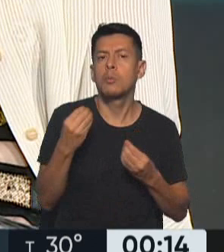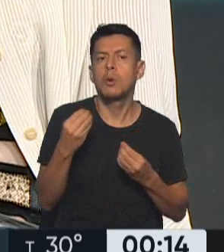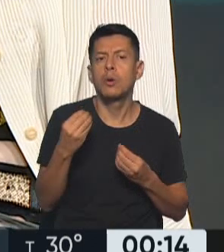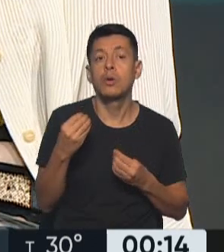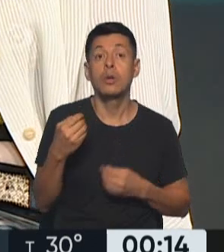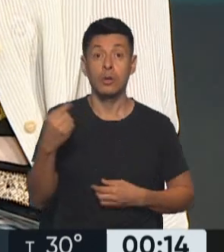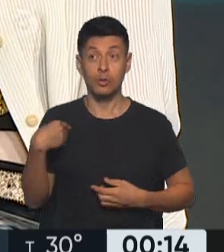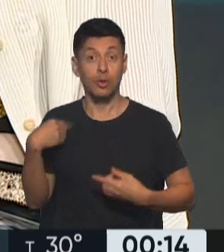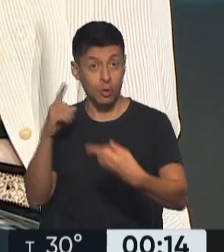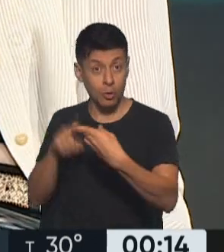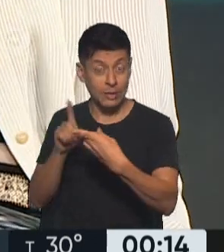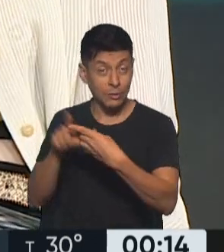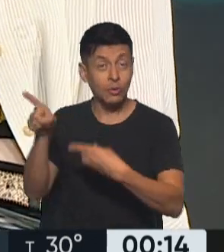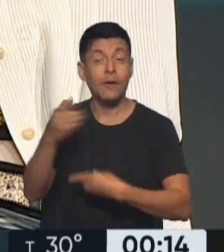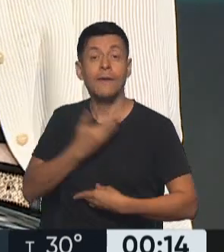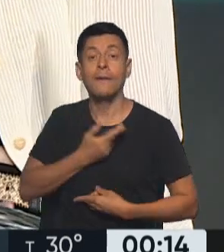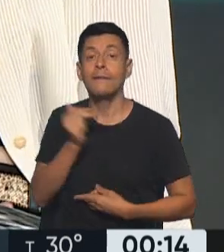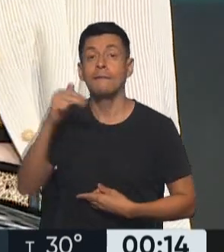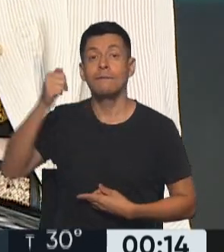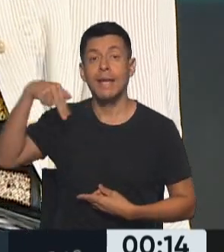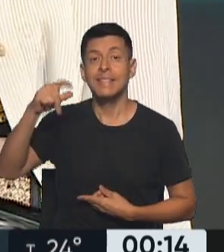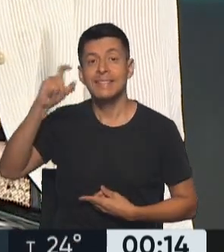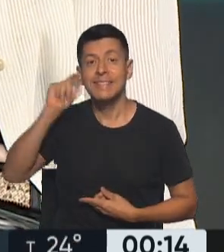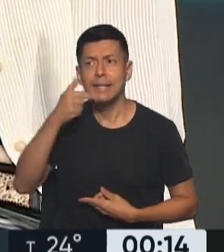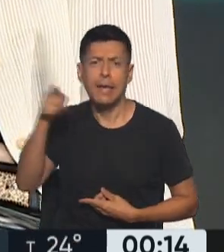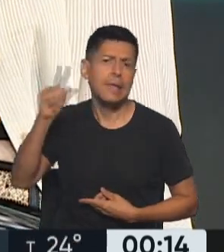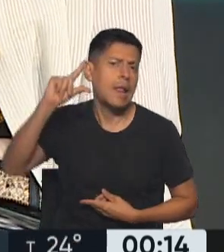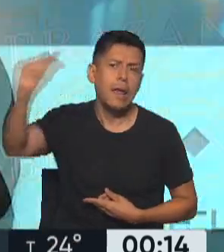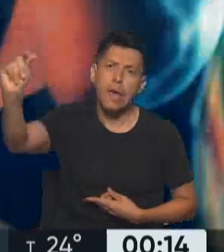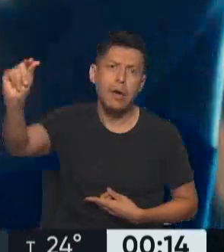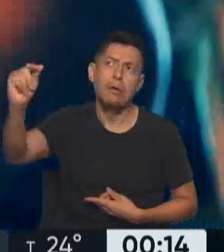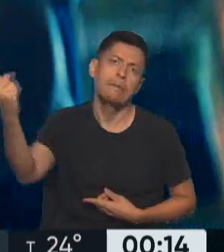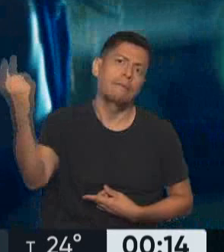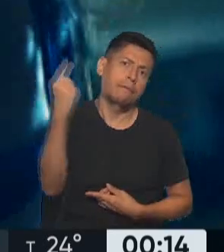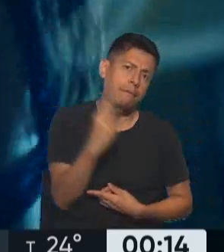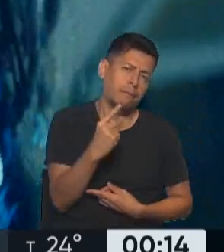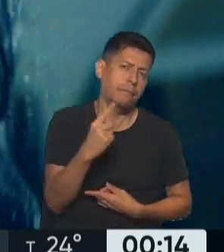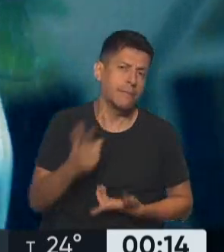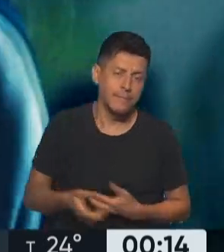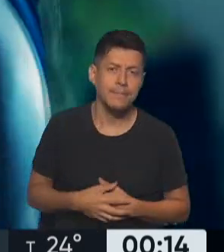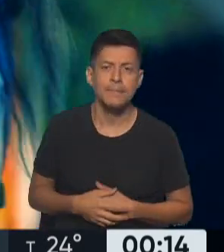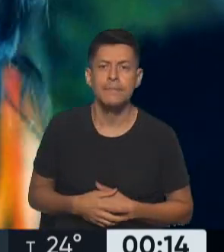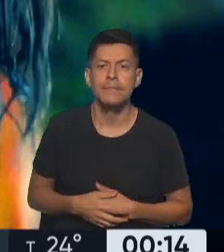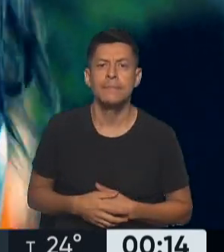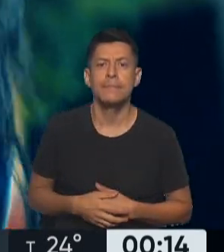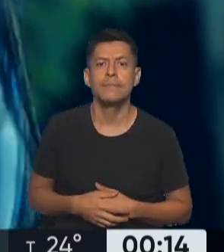en contacto con Francisca estaba muy lejos de aquí, recorrió muchos kilómetros. Abrazados y mirando.